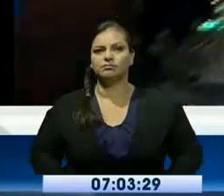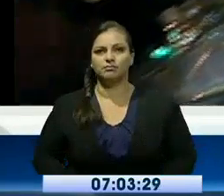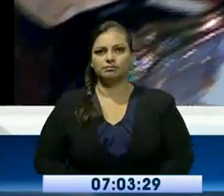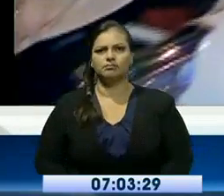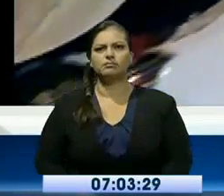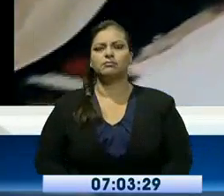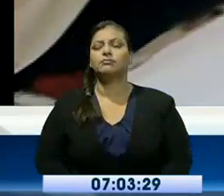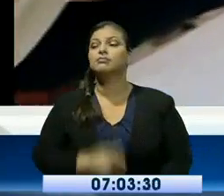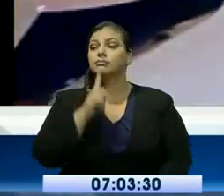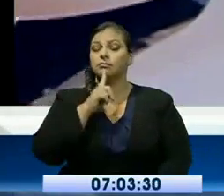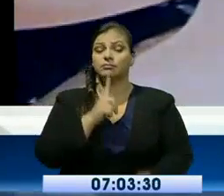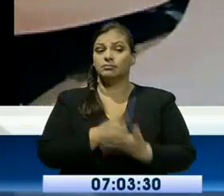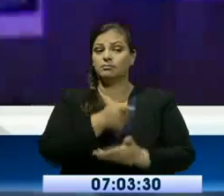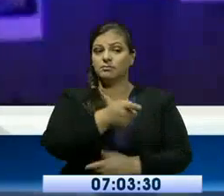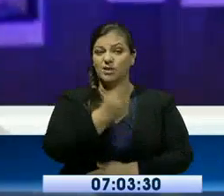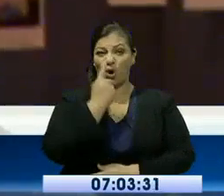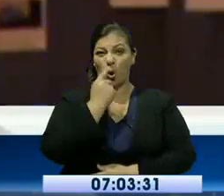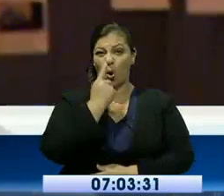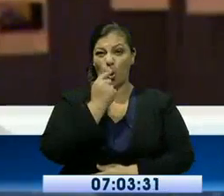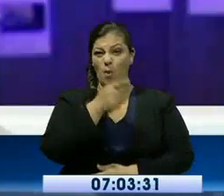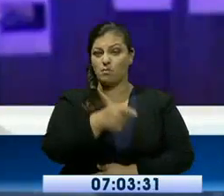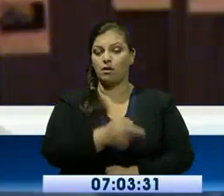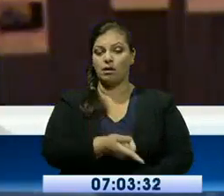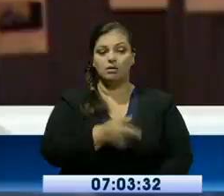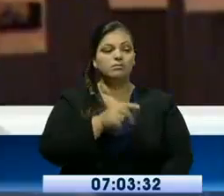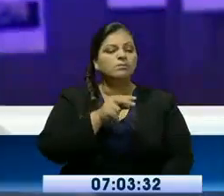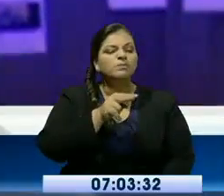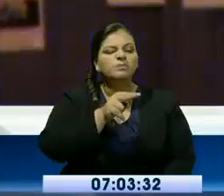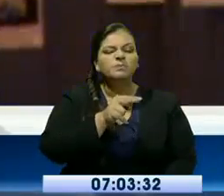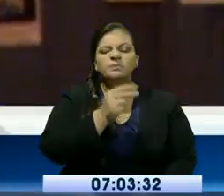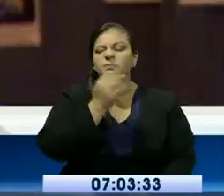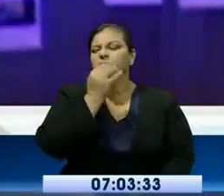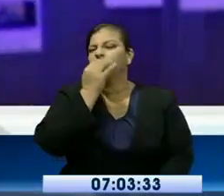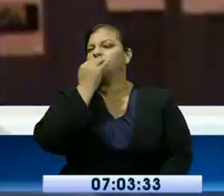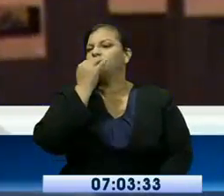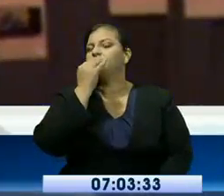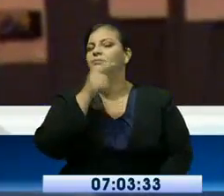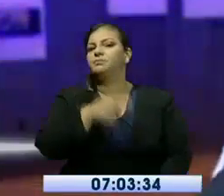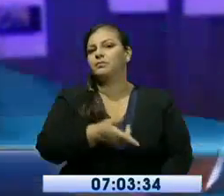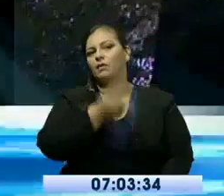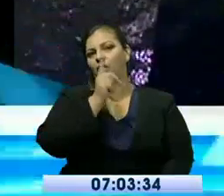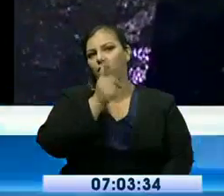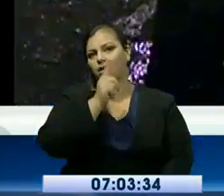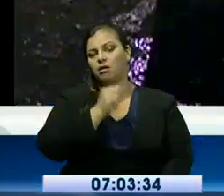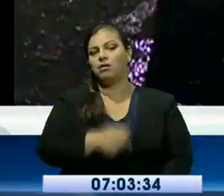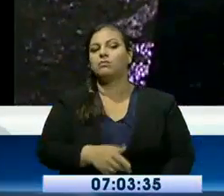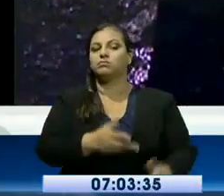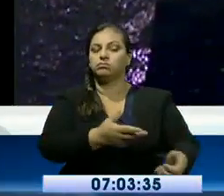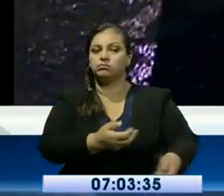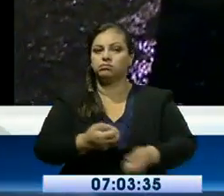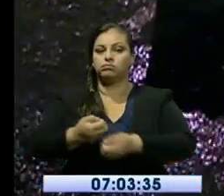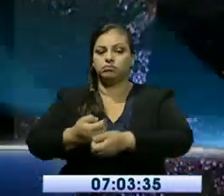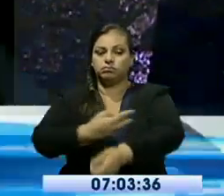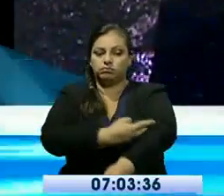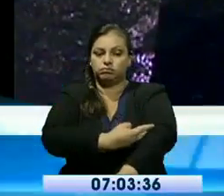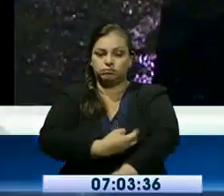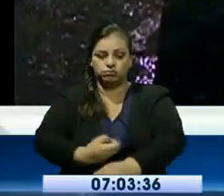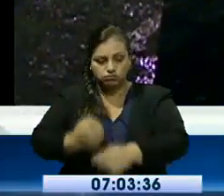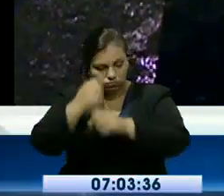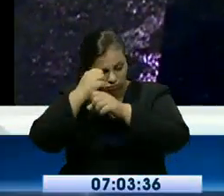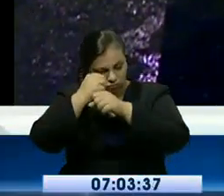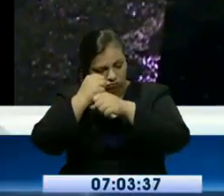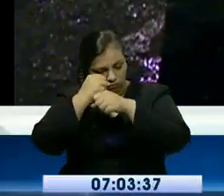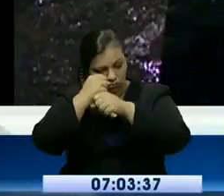el noliko pero igualmente este se eleva mediante documentos se le va a hacer lo que es una prueba alcoholemia el señor tenía una camisa de un